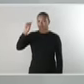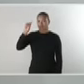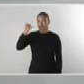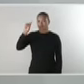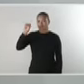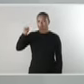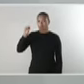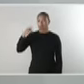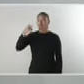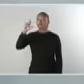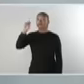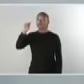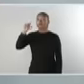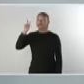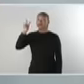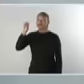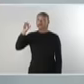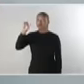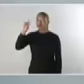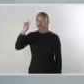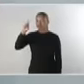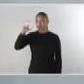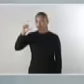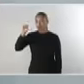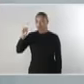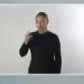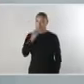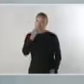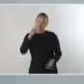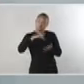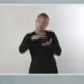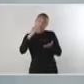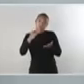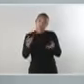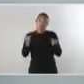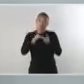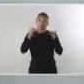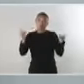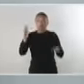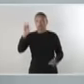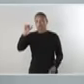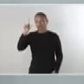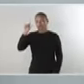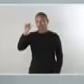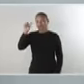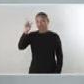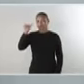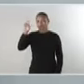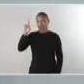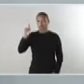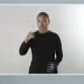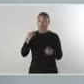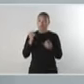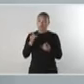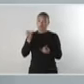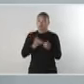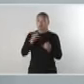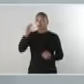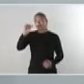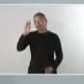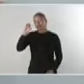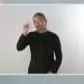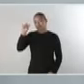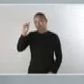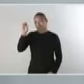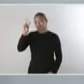Cárdenas Gutiérrez gracias a diferencia de Baltasar y Cabeza de Vaca Yo sí nací en México a diferencia